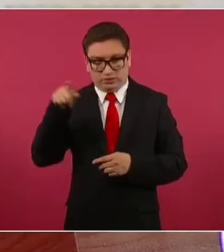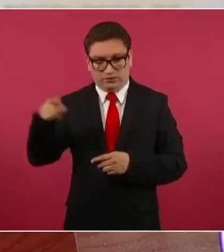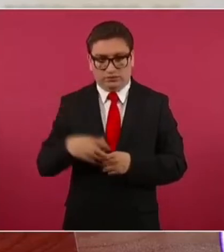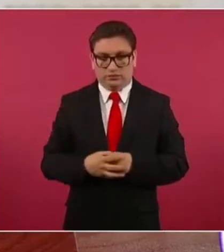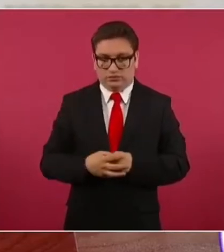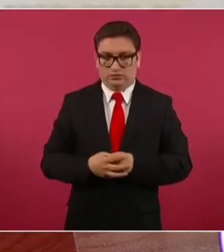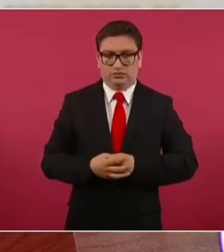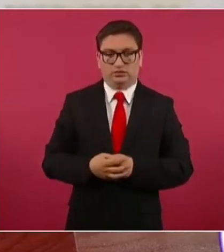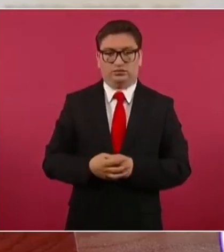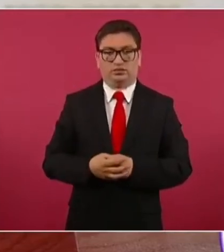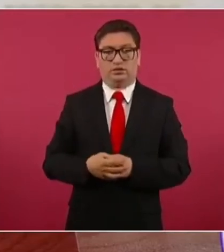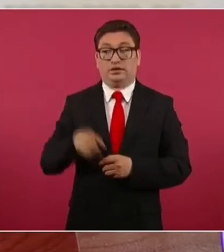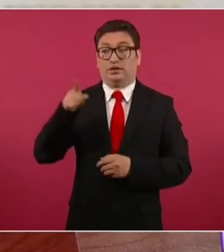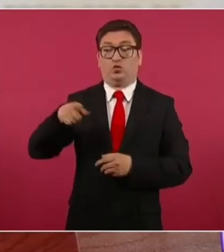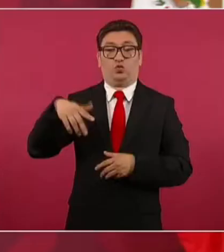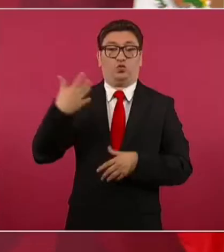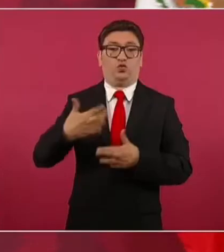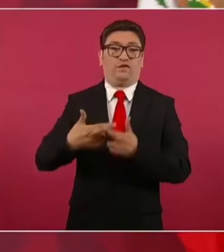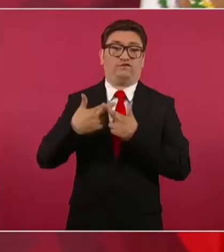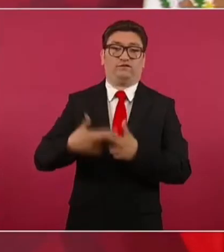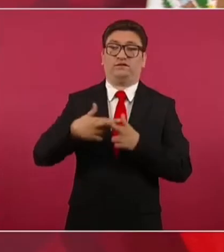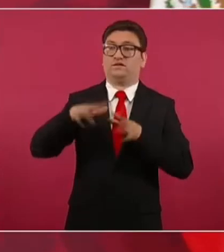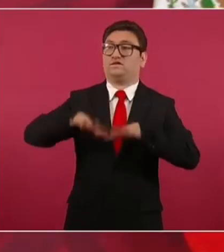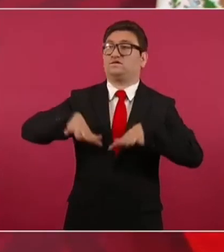que tenía cerros de